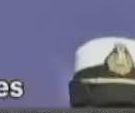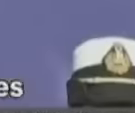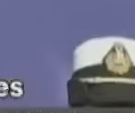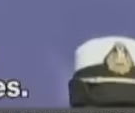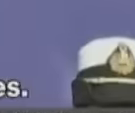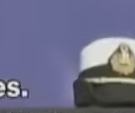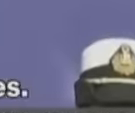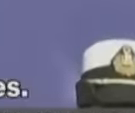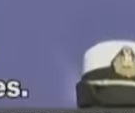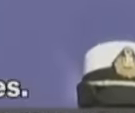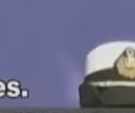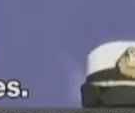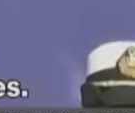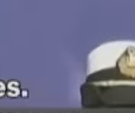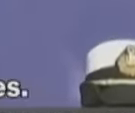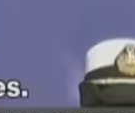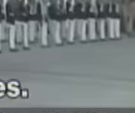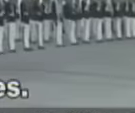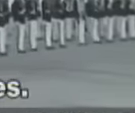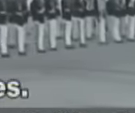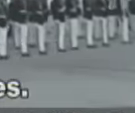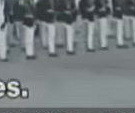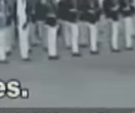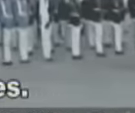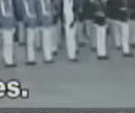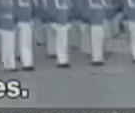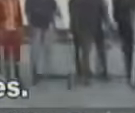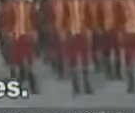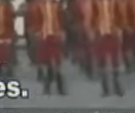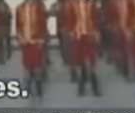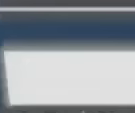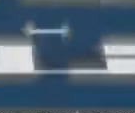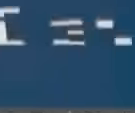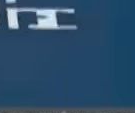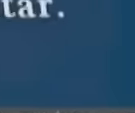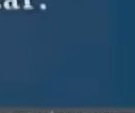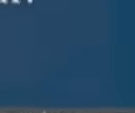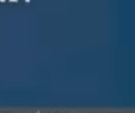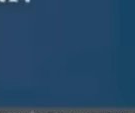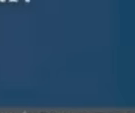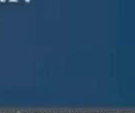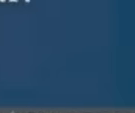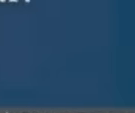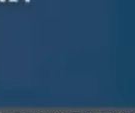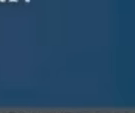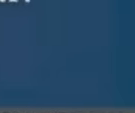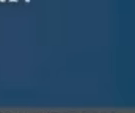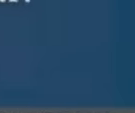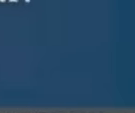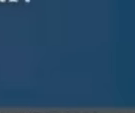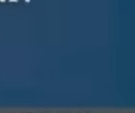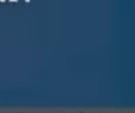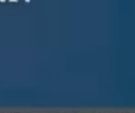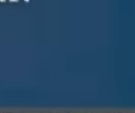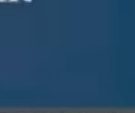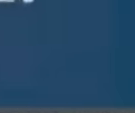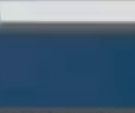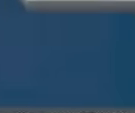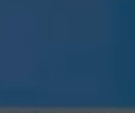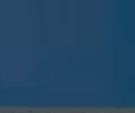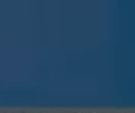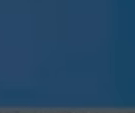fuerzas militares y policiales enmarcadas en las siete grandes transformaciones. La primera línea, el bienestar de la familia